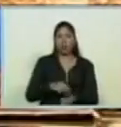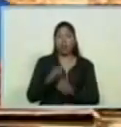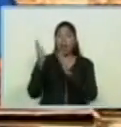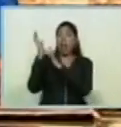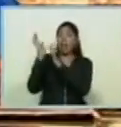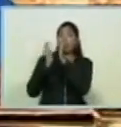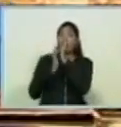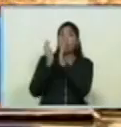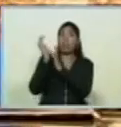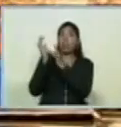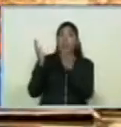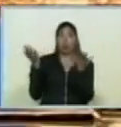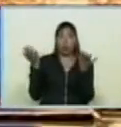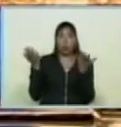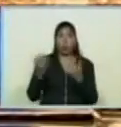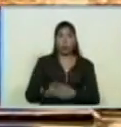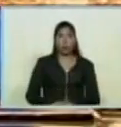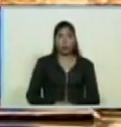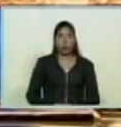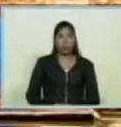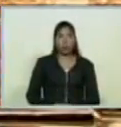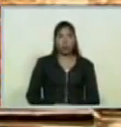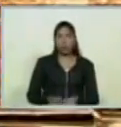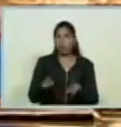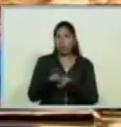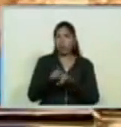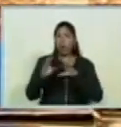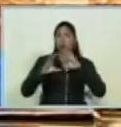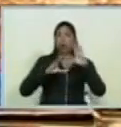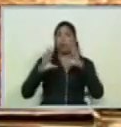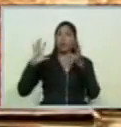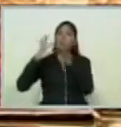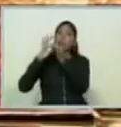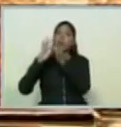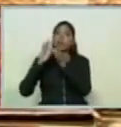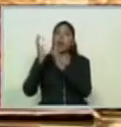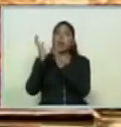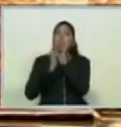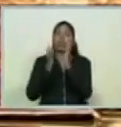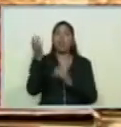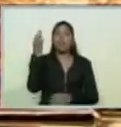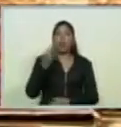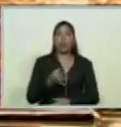de Cristo, de Cristo. Nuestra comunicación es con Cristo el Redentor.